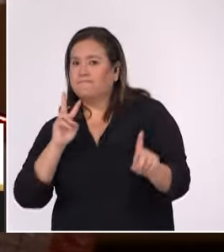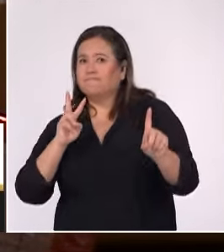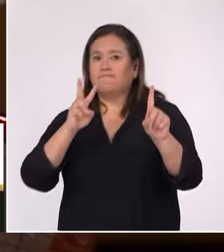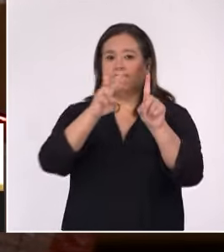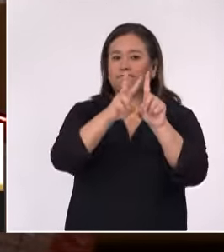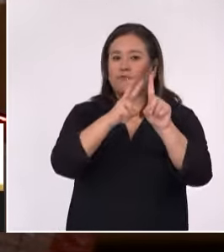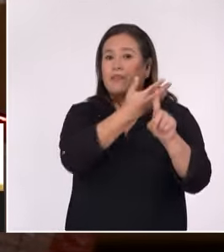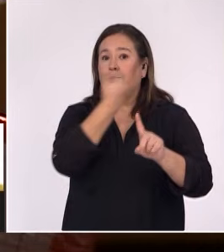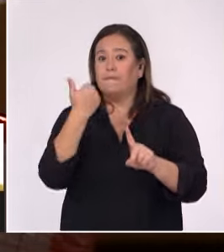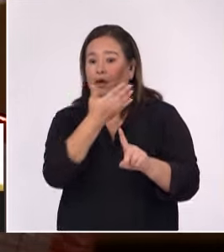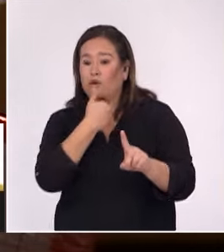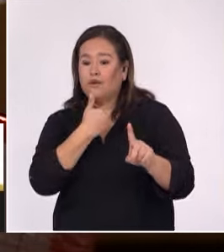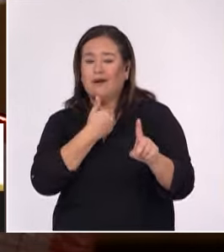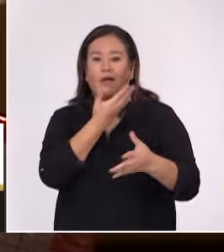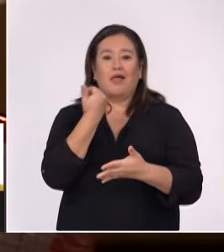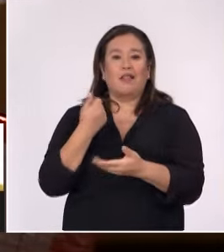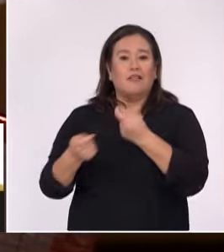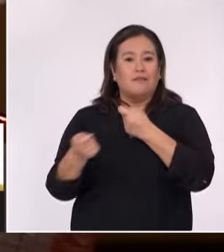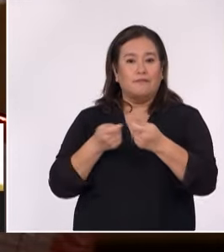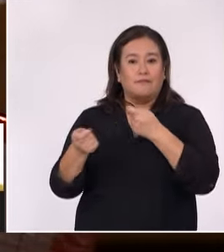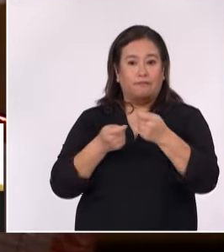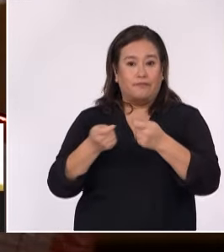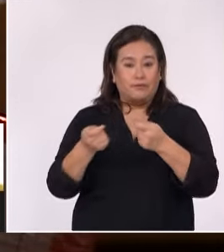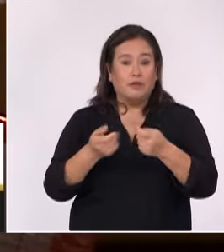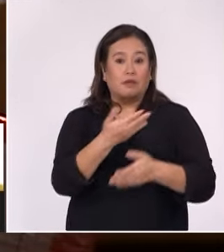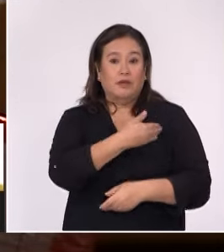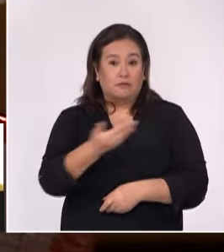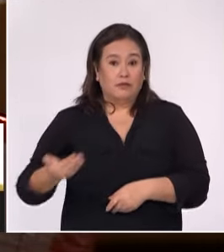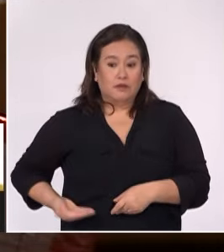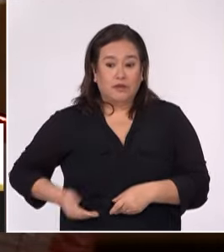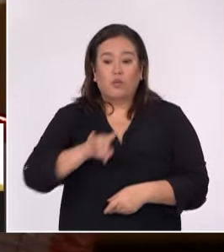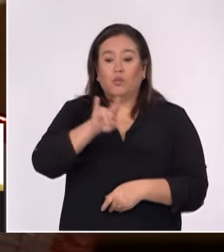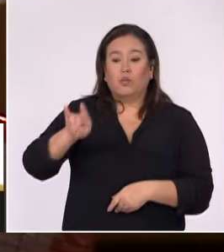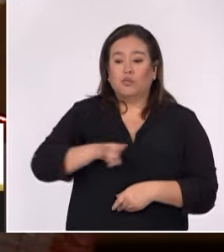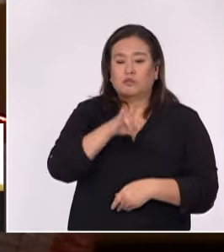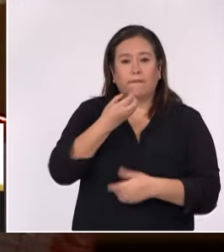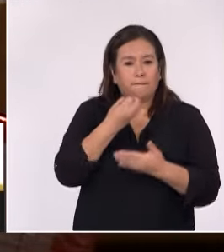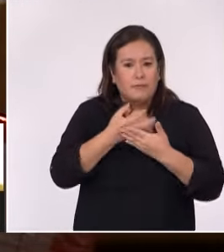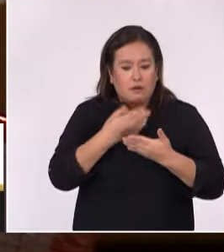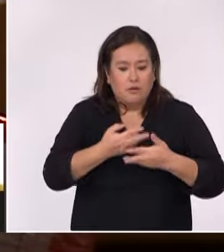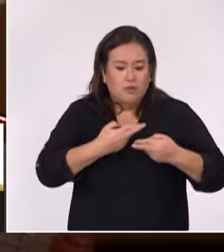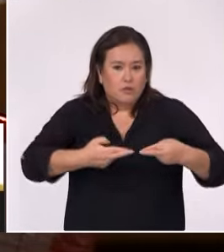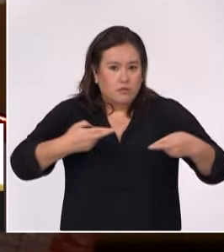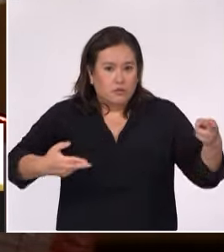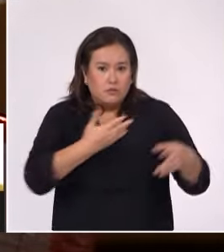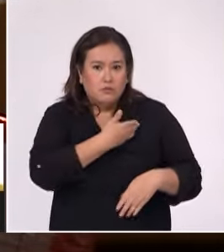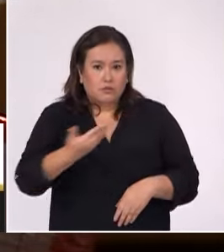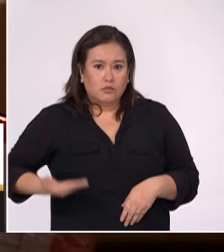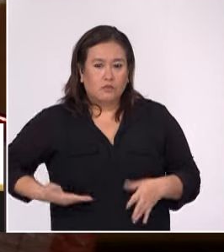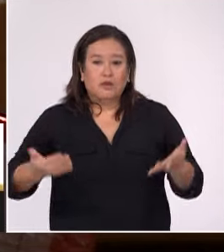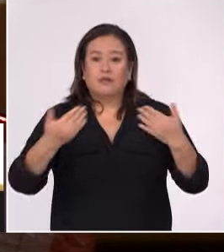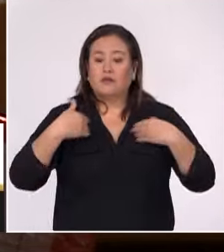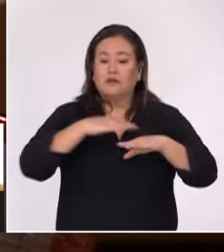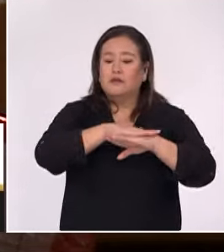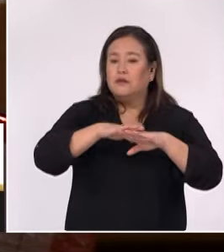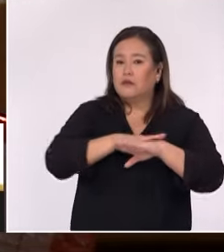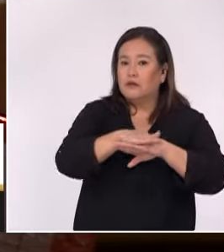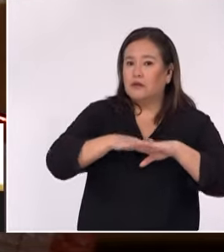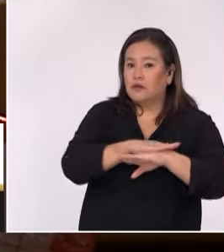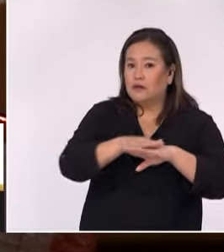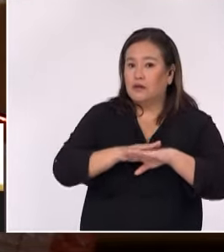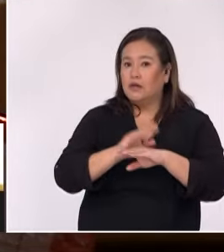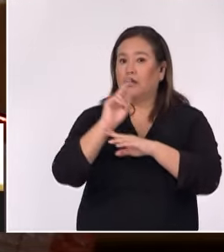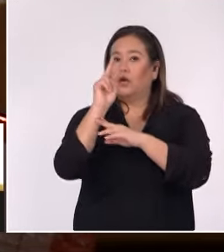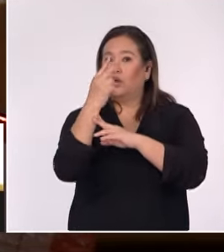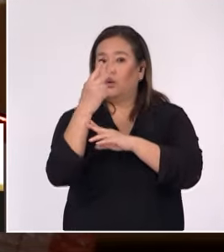la eficiencia administrativa y el uso óptimo de los recursos públicos, tiene previsto la fusión de dos